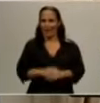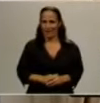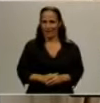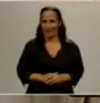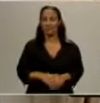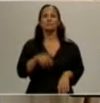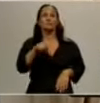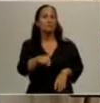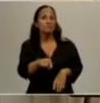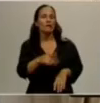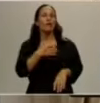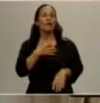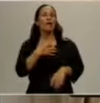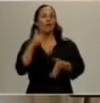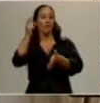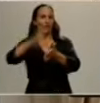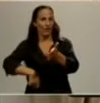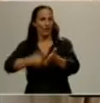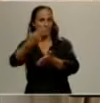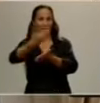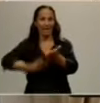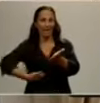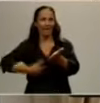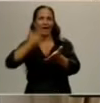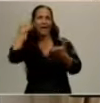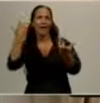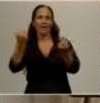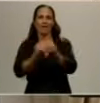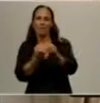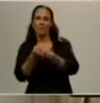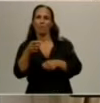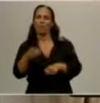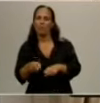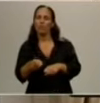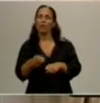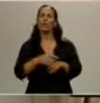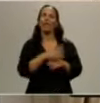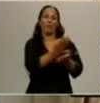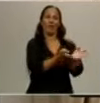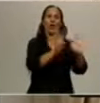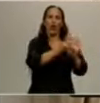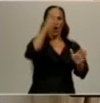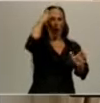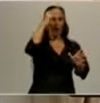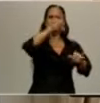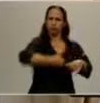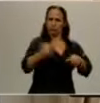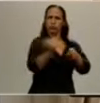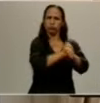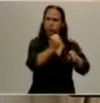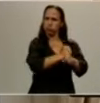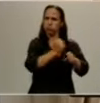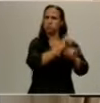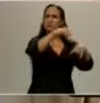se produce precisamente la firma de un convenio y la ratificación del Congreso, el acto se convierte en